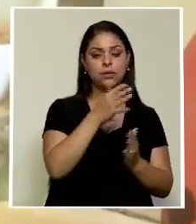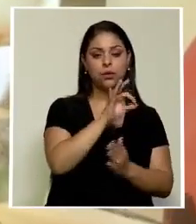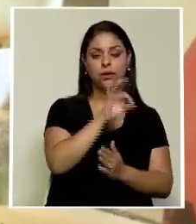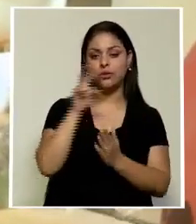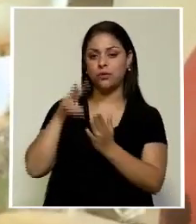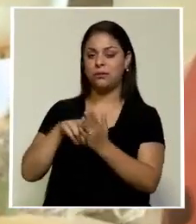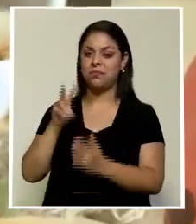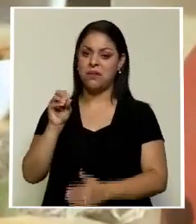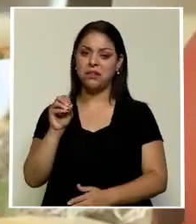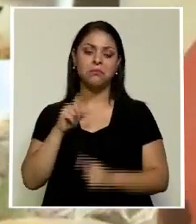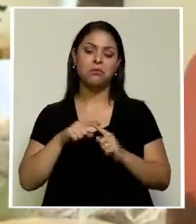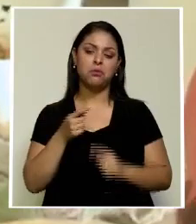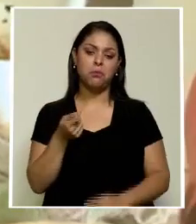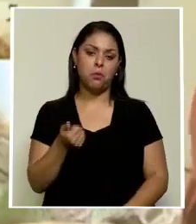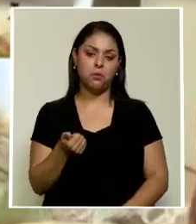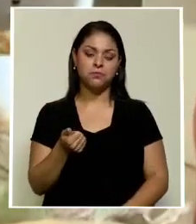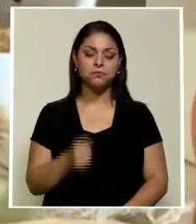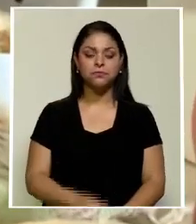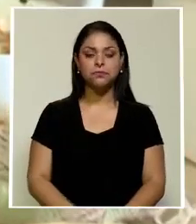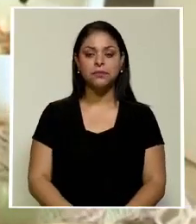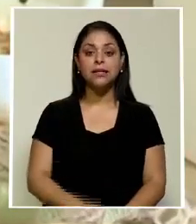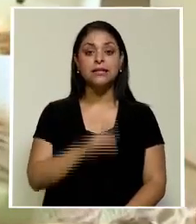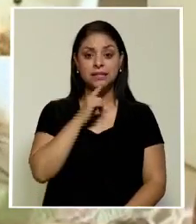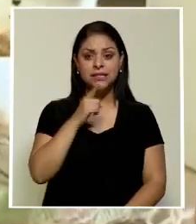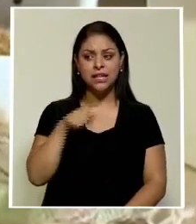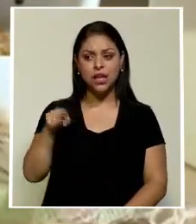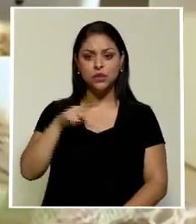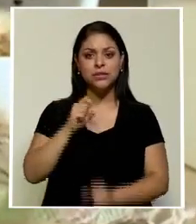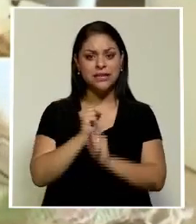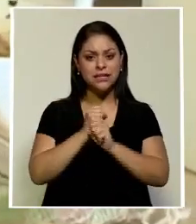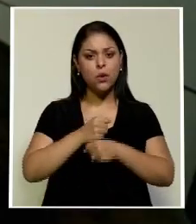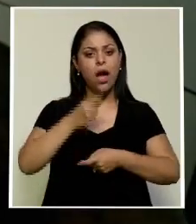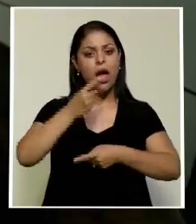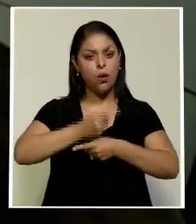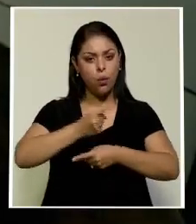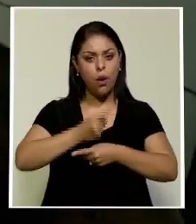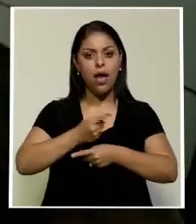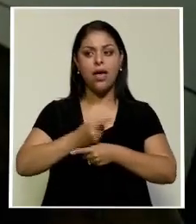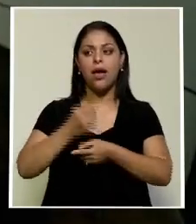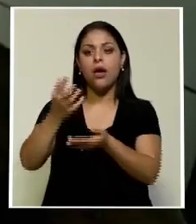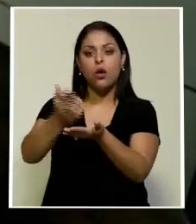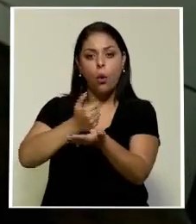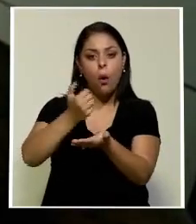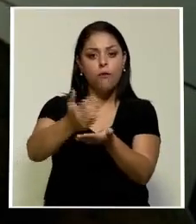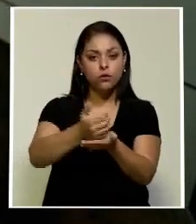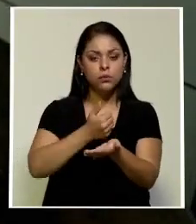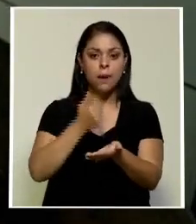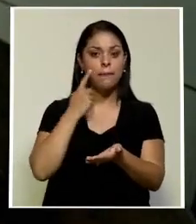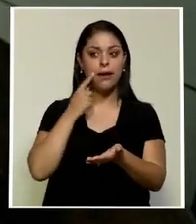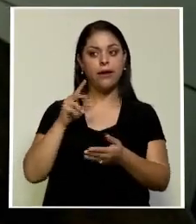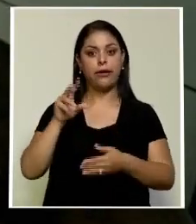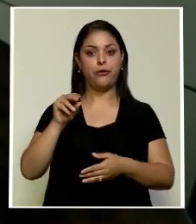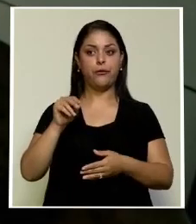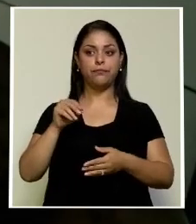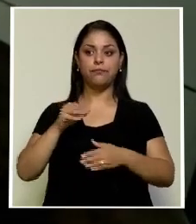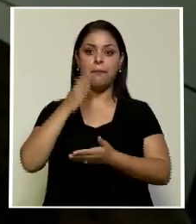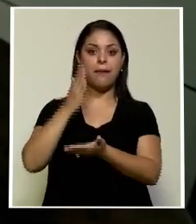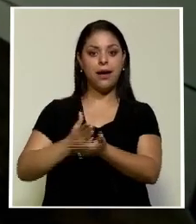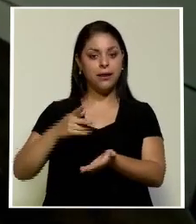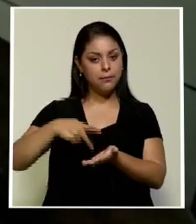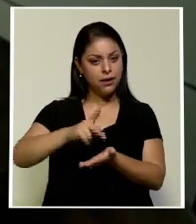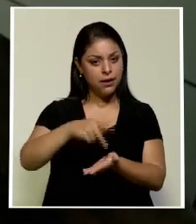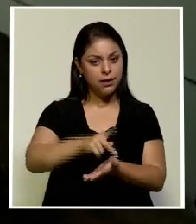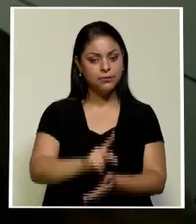no es significativa y afirman que realizaron una adecuada gestión de cobro para evitar un incremento del problema. Al 31